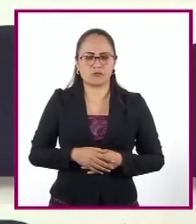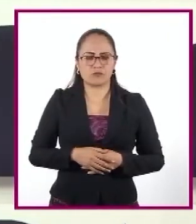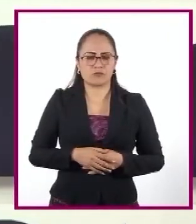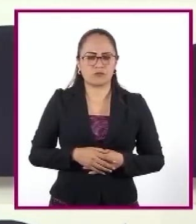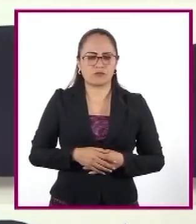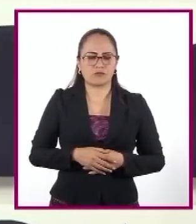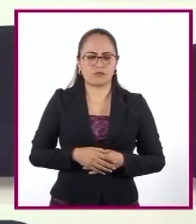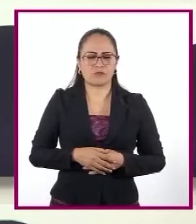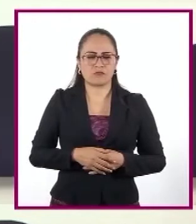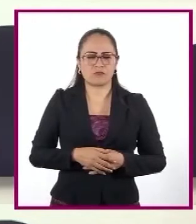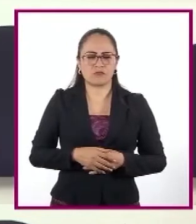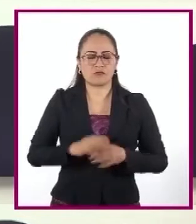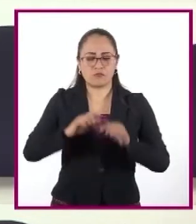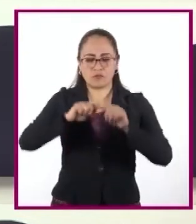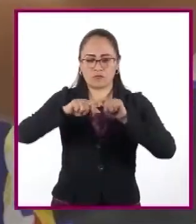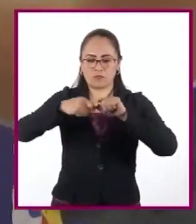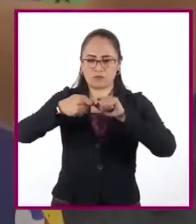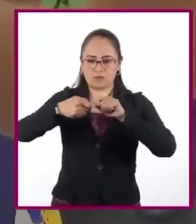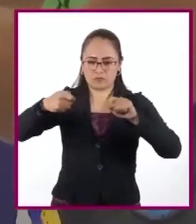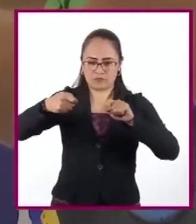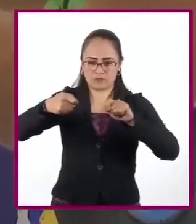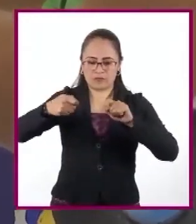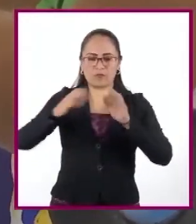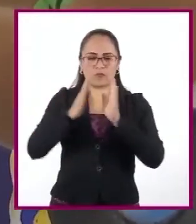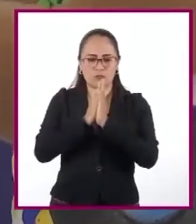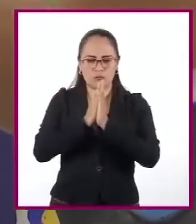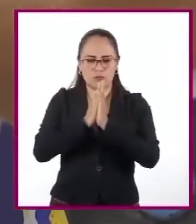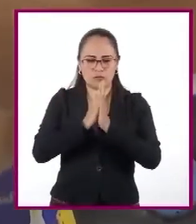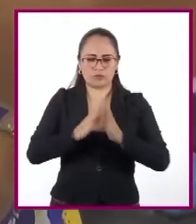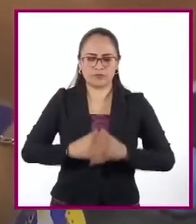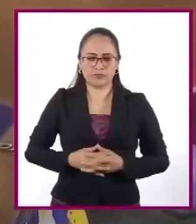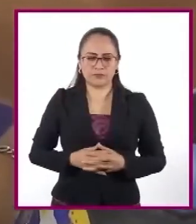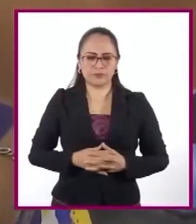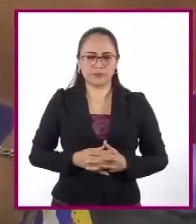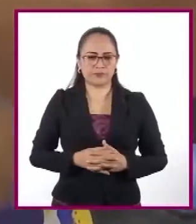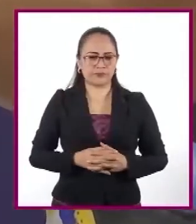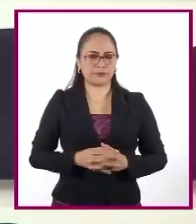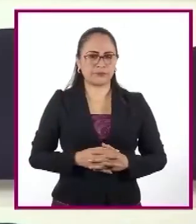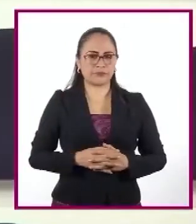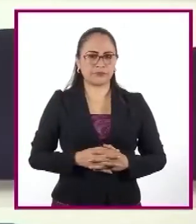Vamos a dar otro amarre aquí, maestra, por favor. Sí.